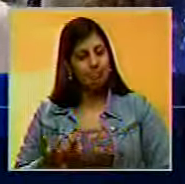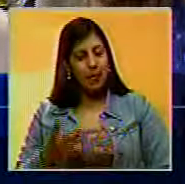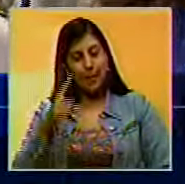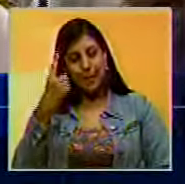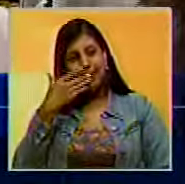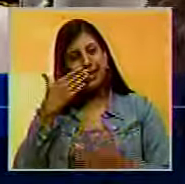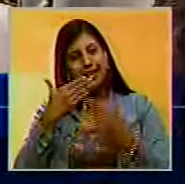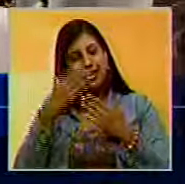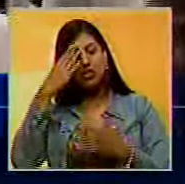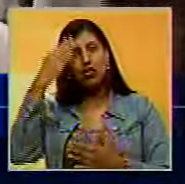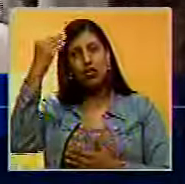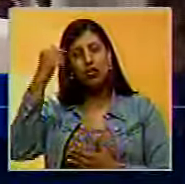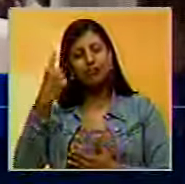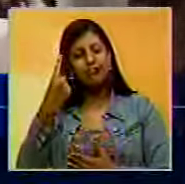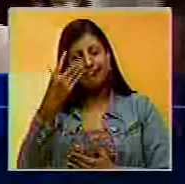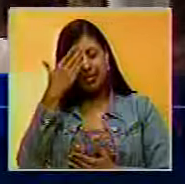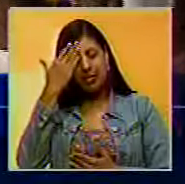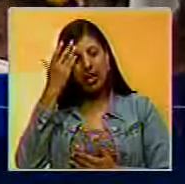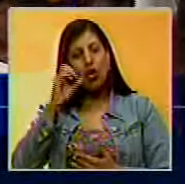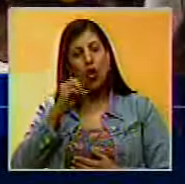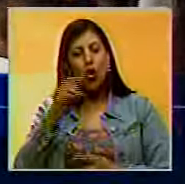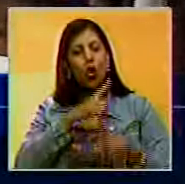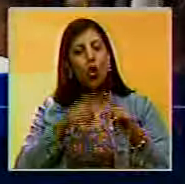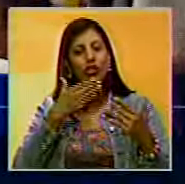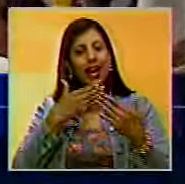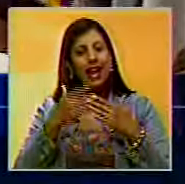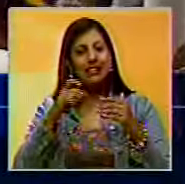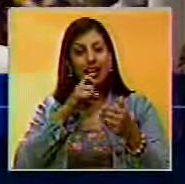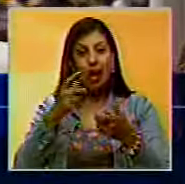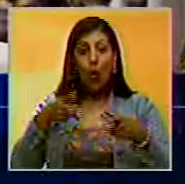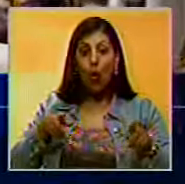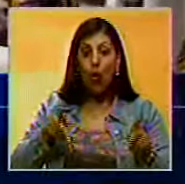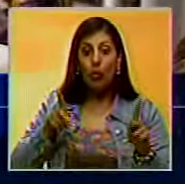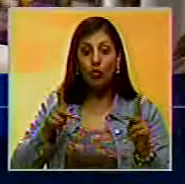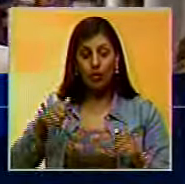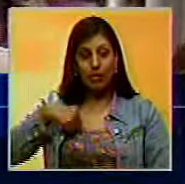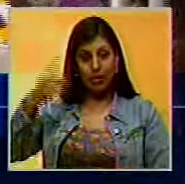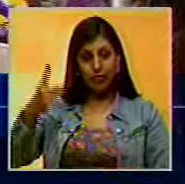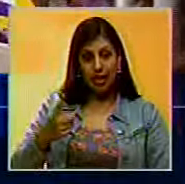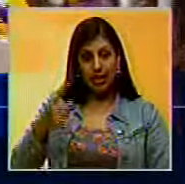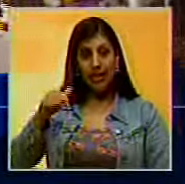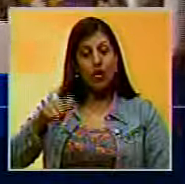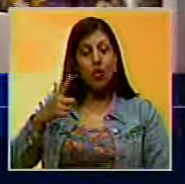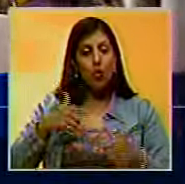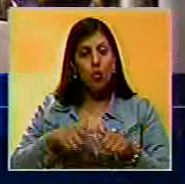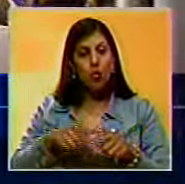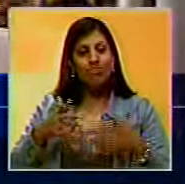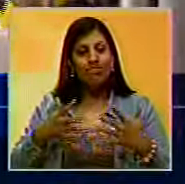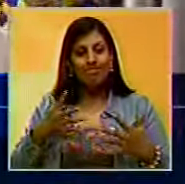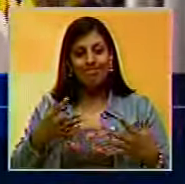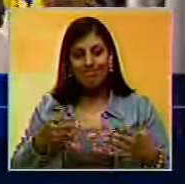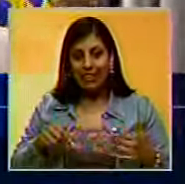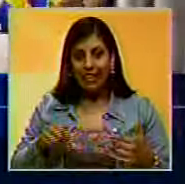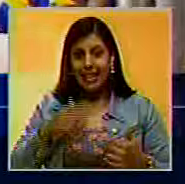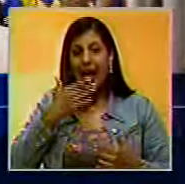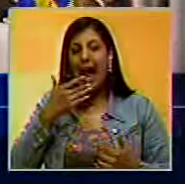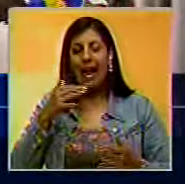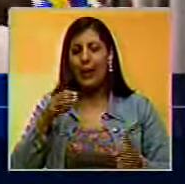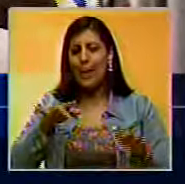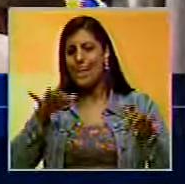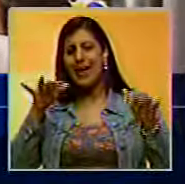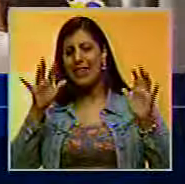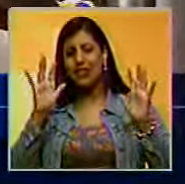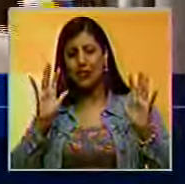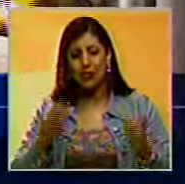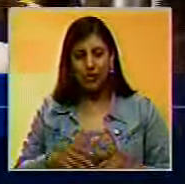primero agradecido con Dios, agradecido con Oscarcito y agradecido por darme la oportunidad de estar aquí en esta una cosa tan